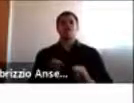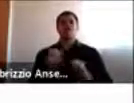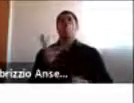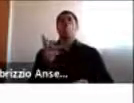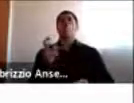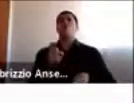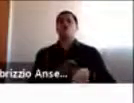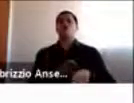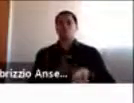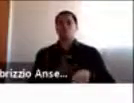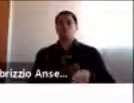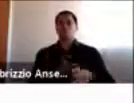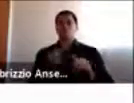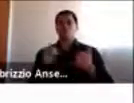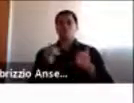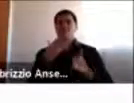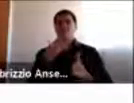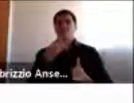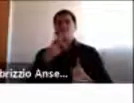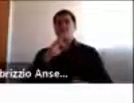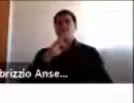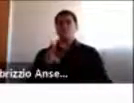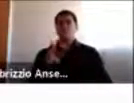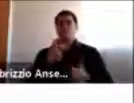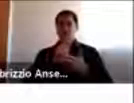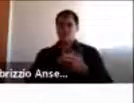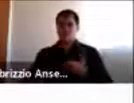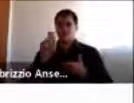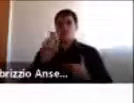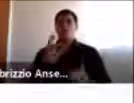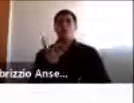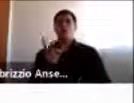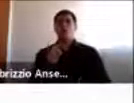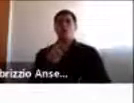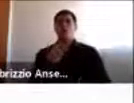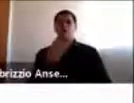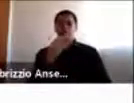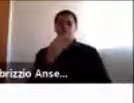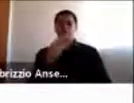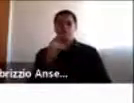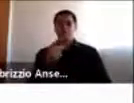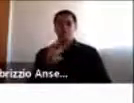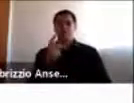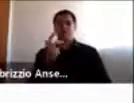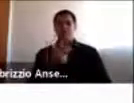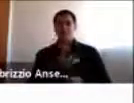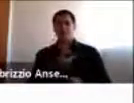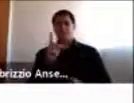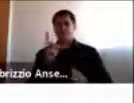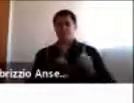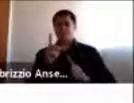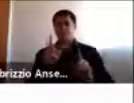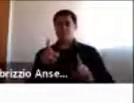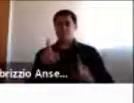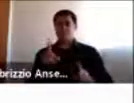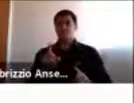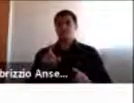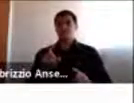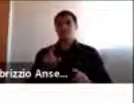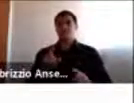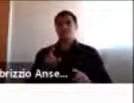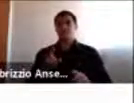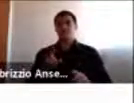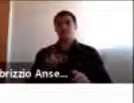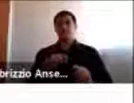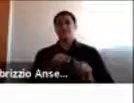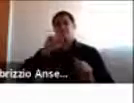porcentaje de respuestas correctas y verán también algunas alertas que en este caso es celeste significa que el niño ha jugado poco tiempo en ese